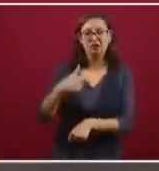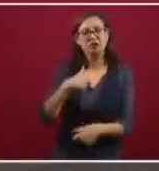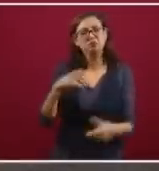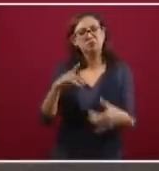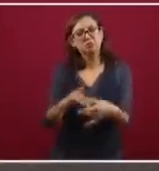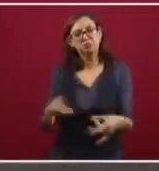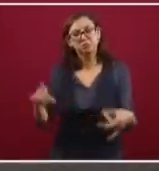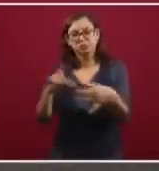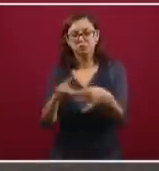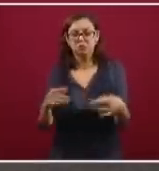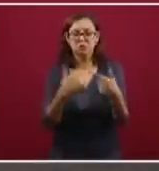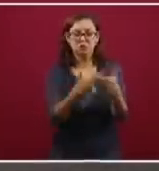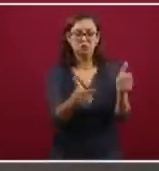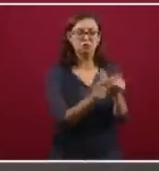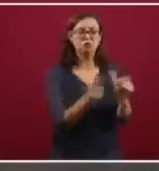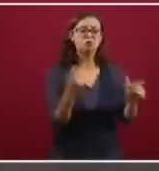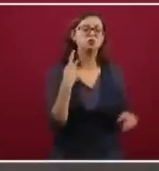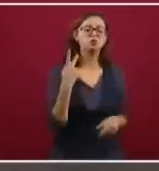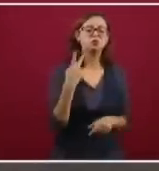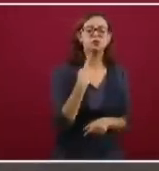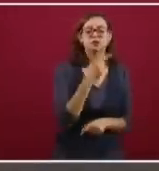el PAN y el PRI